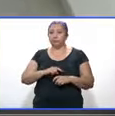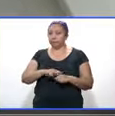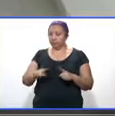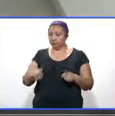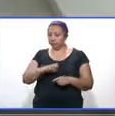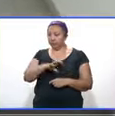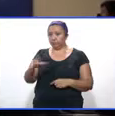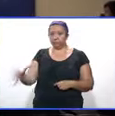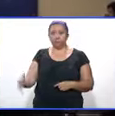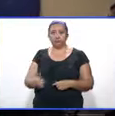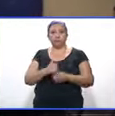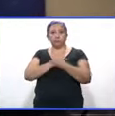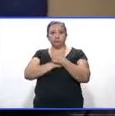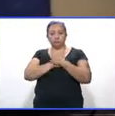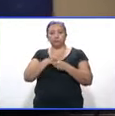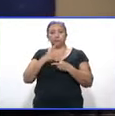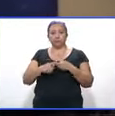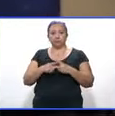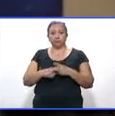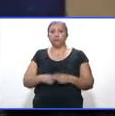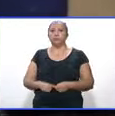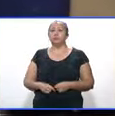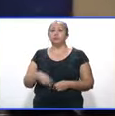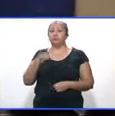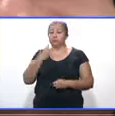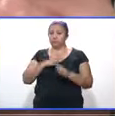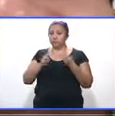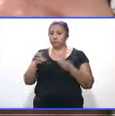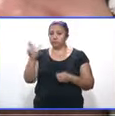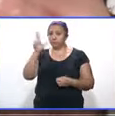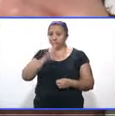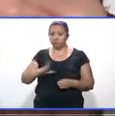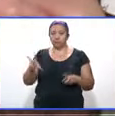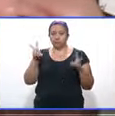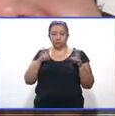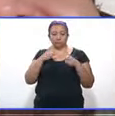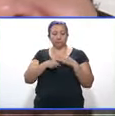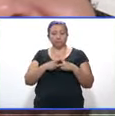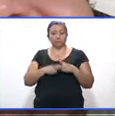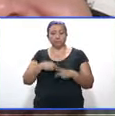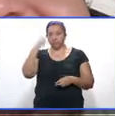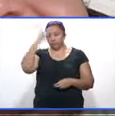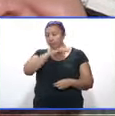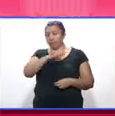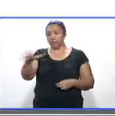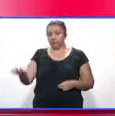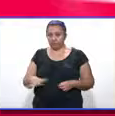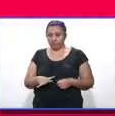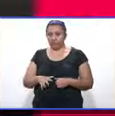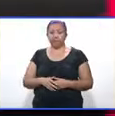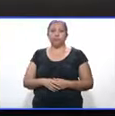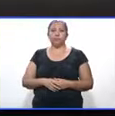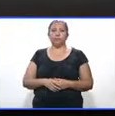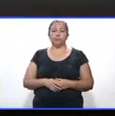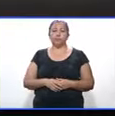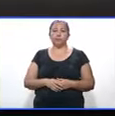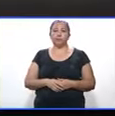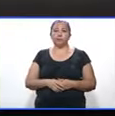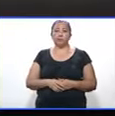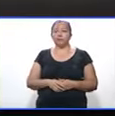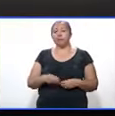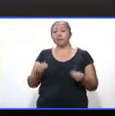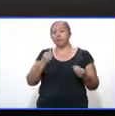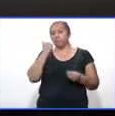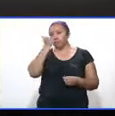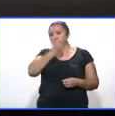espacios compartiendo su amor por las matemáticas, que se celebra en el mundo este martes con el lema Matemáticas para Todos. Muchos